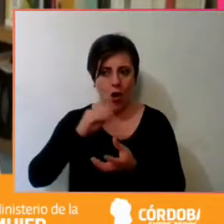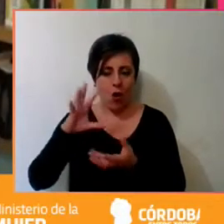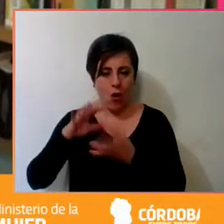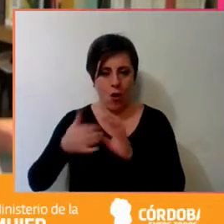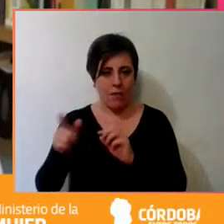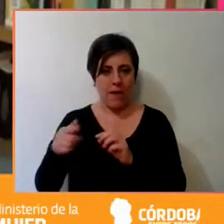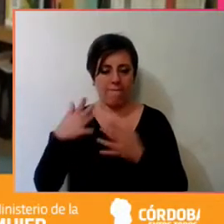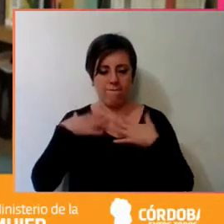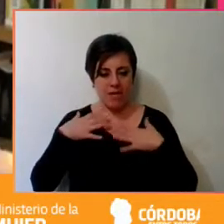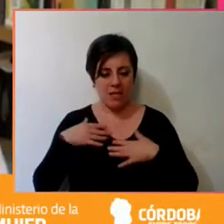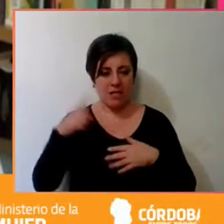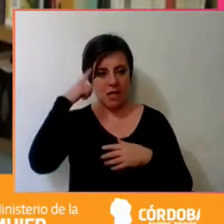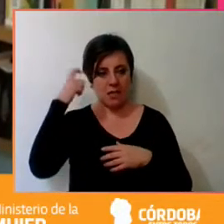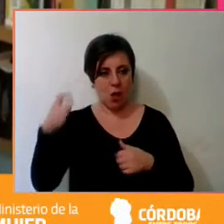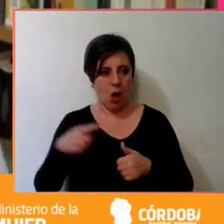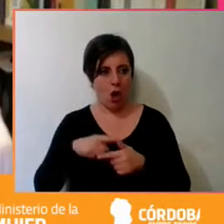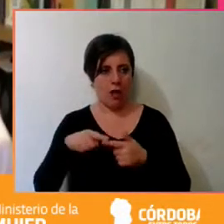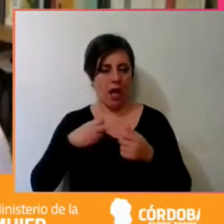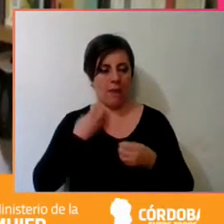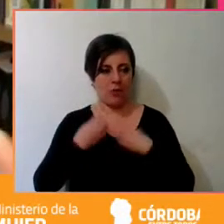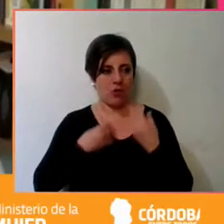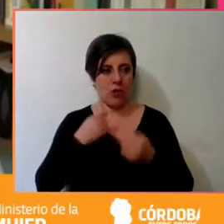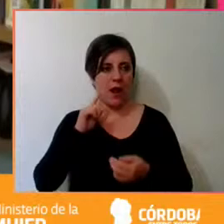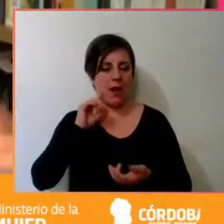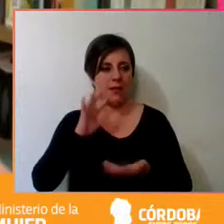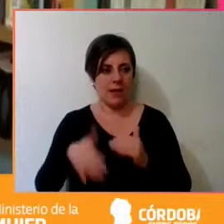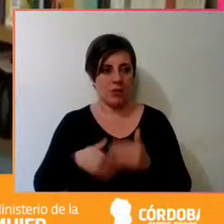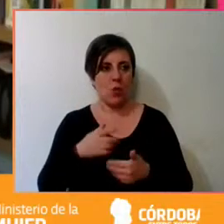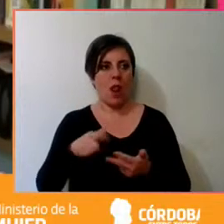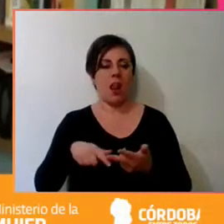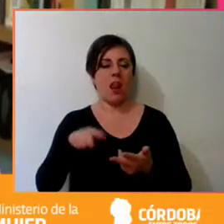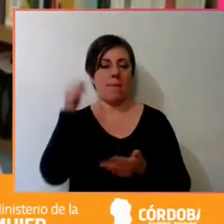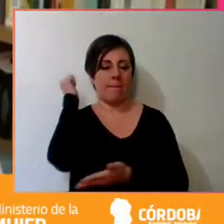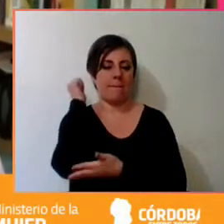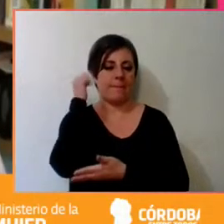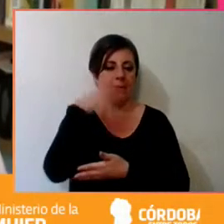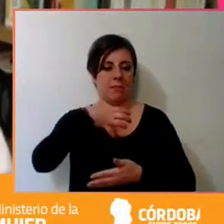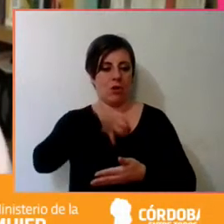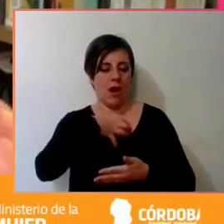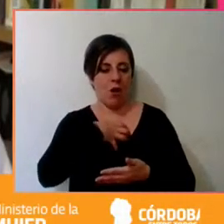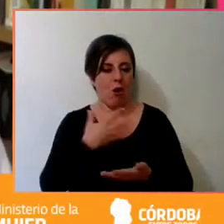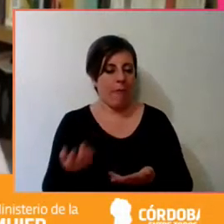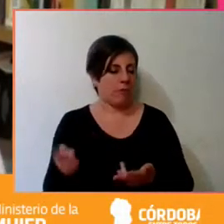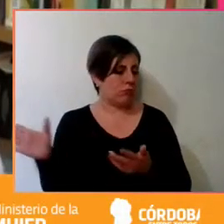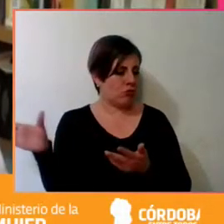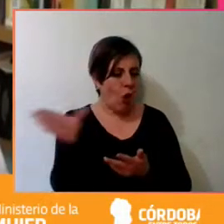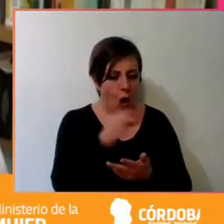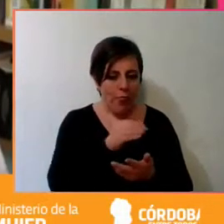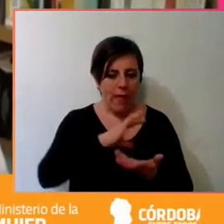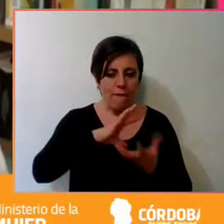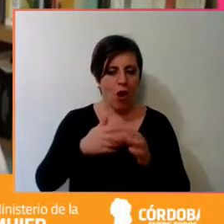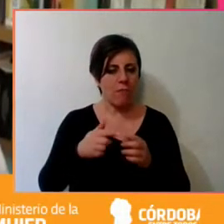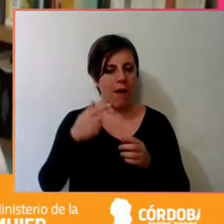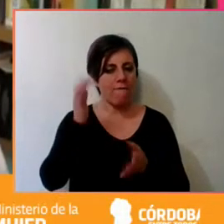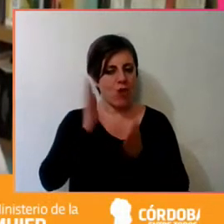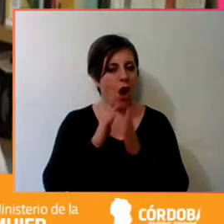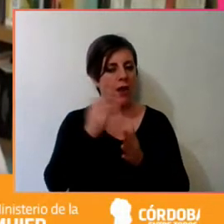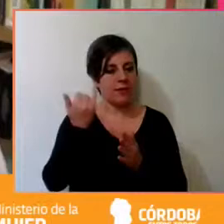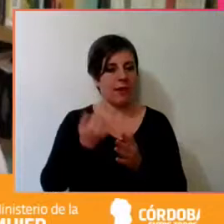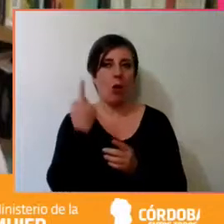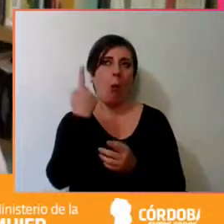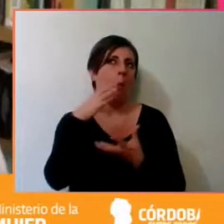violencia física, psicológica, emocional, sexual, patrimonial, económica. Entonces no es una